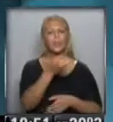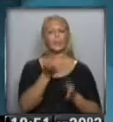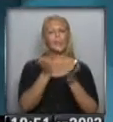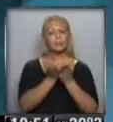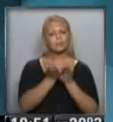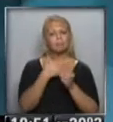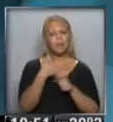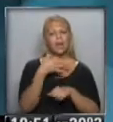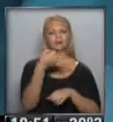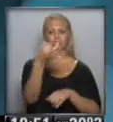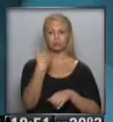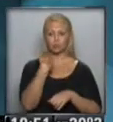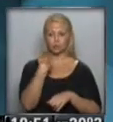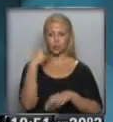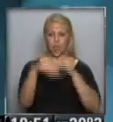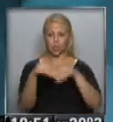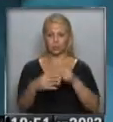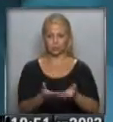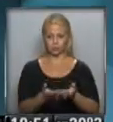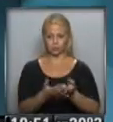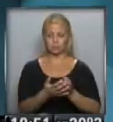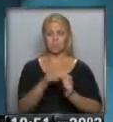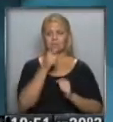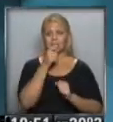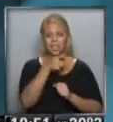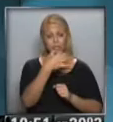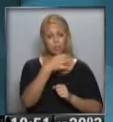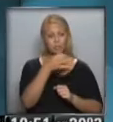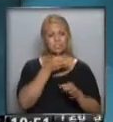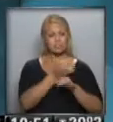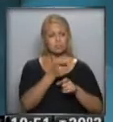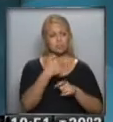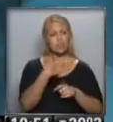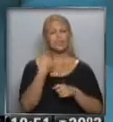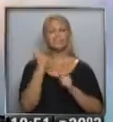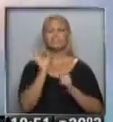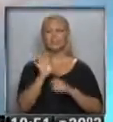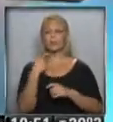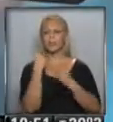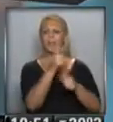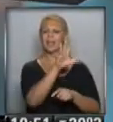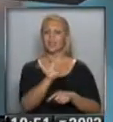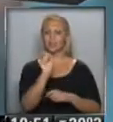miras a las próximas elecciones legislativas. Los que no se instruyan recibirán 500 pesos.